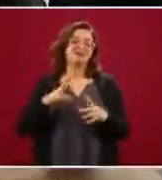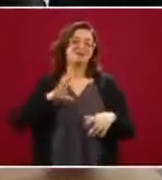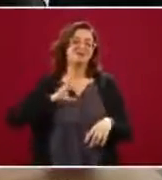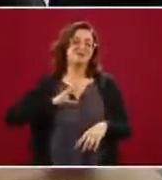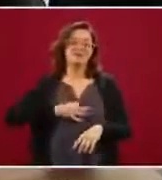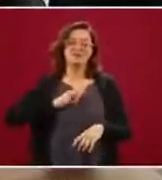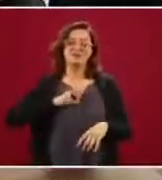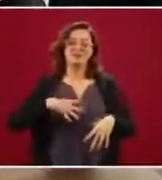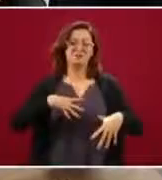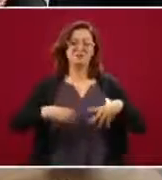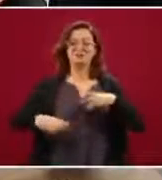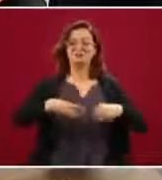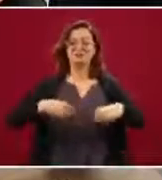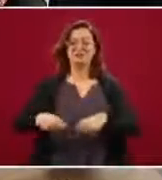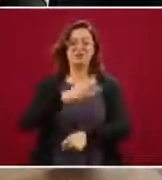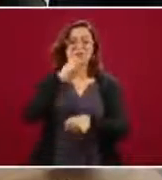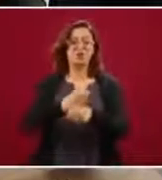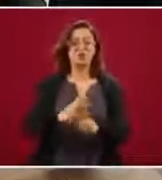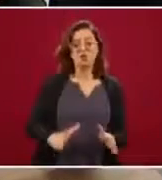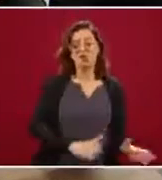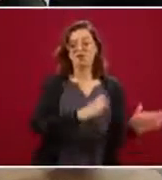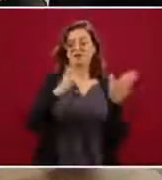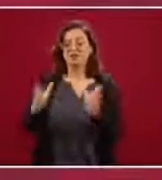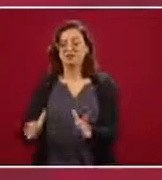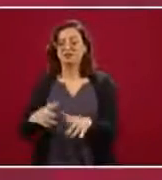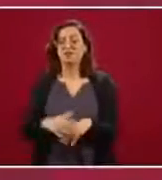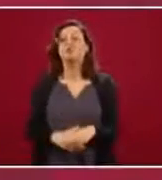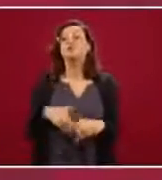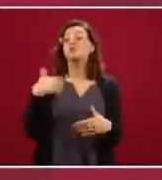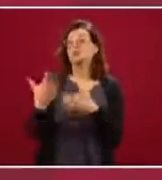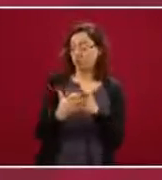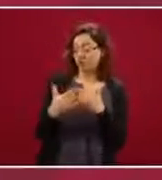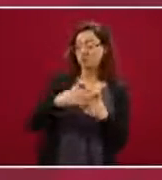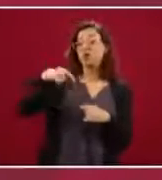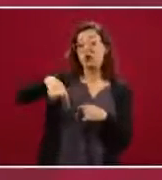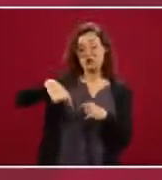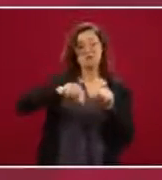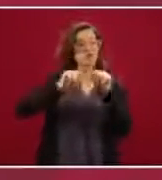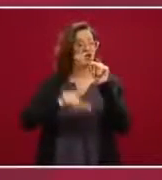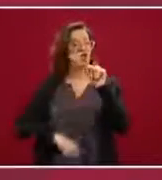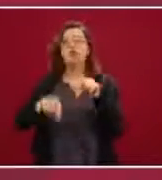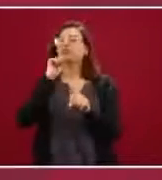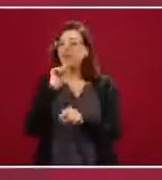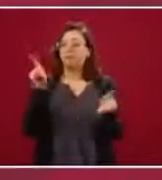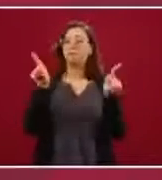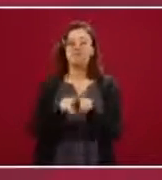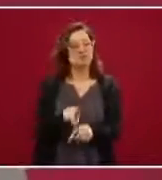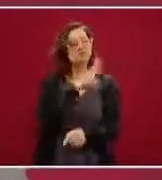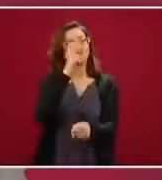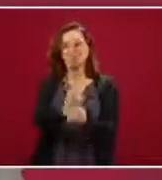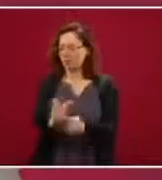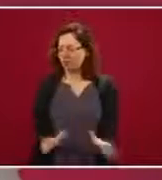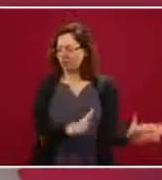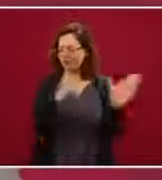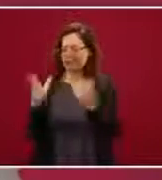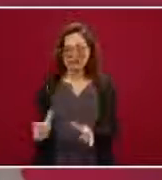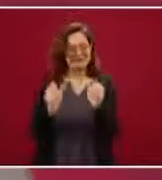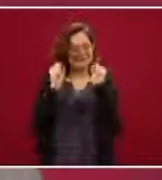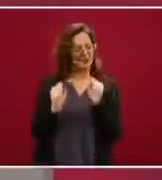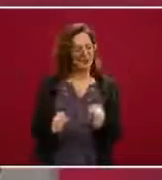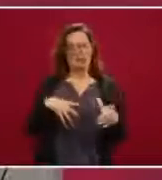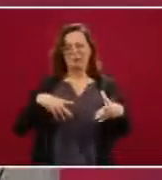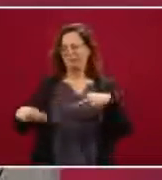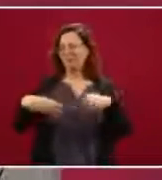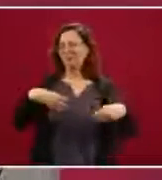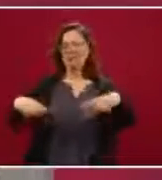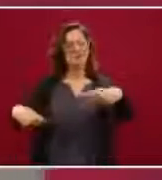los países con transmisión comunitaria. En su momento, en México también tendrá transmisión comunitaria. Entonces, la ganancia